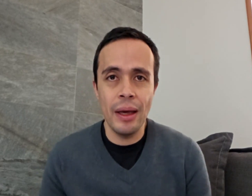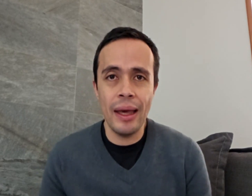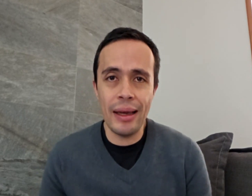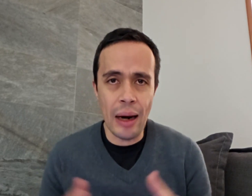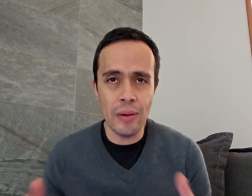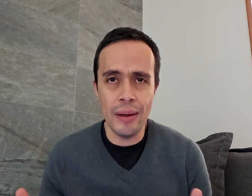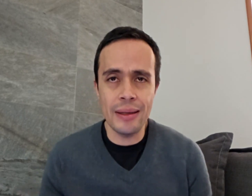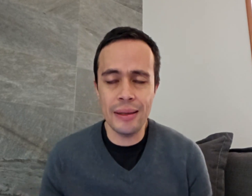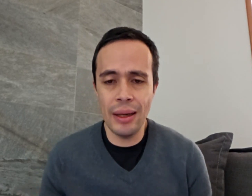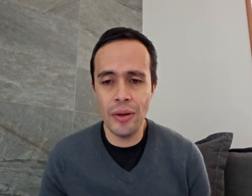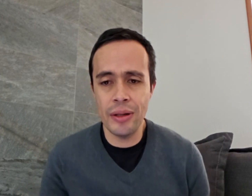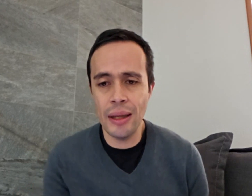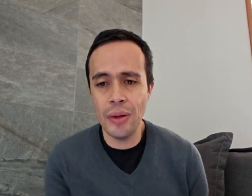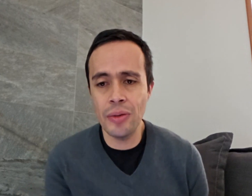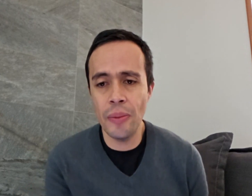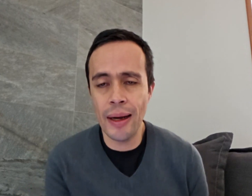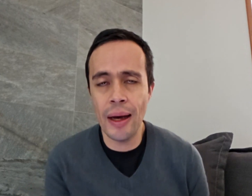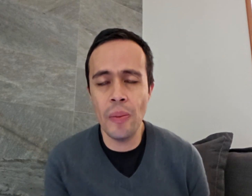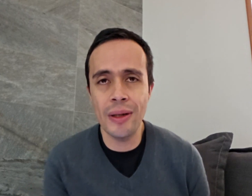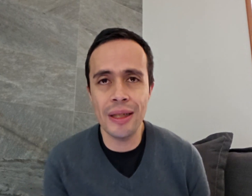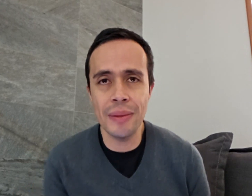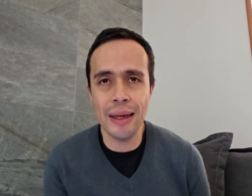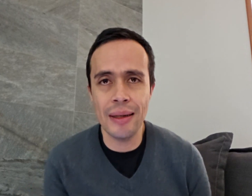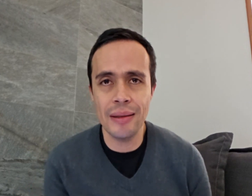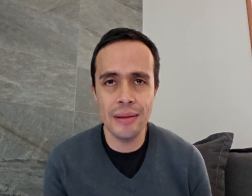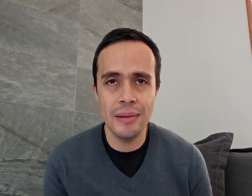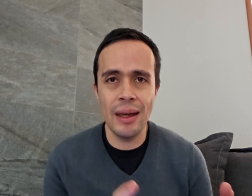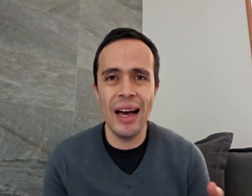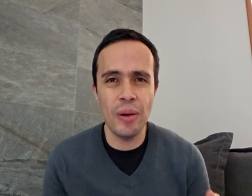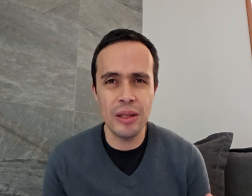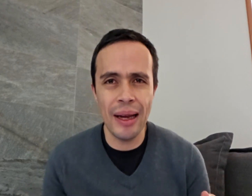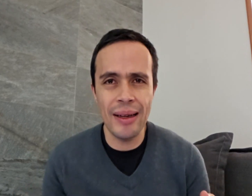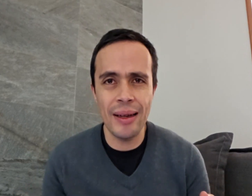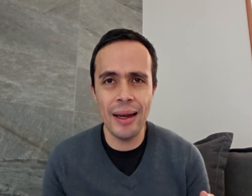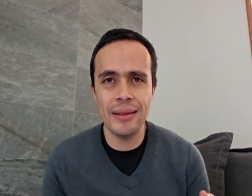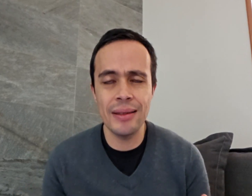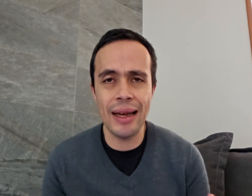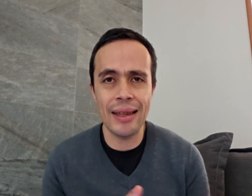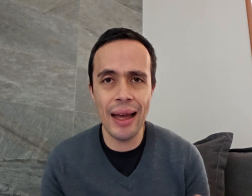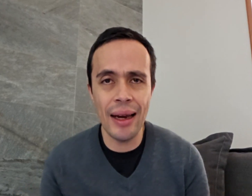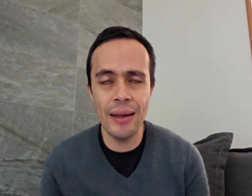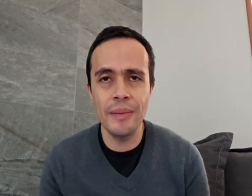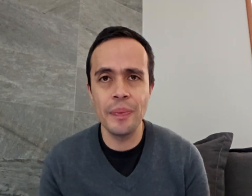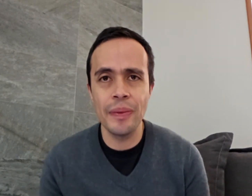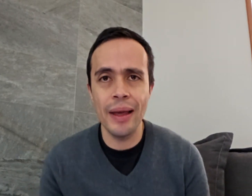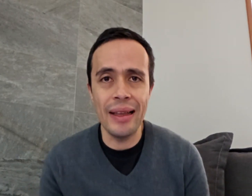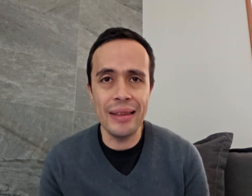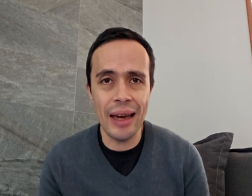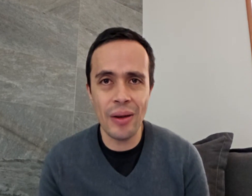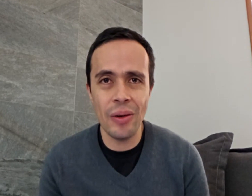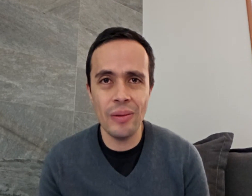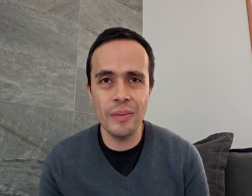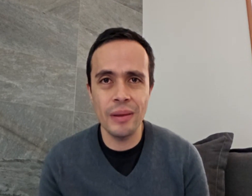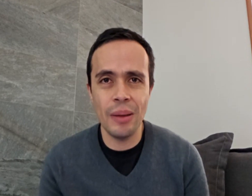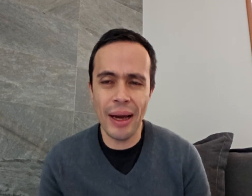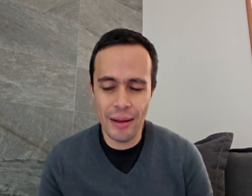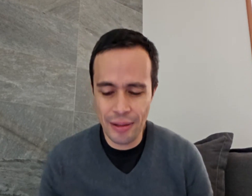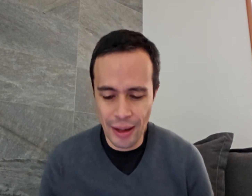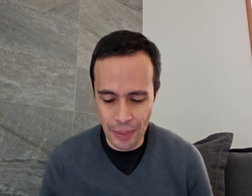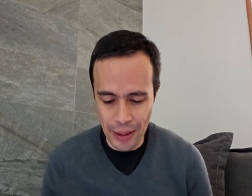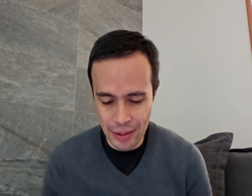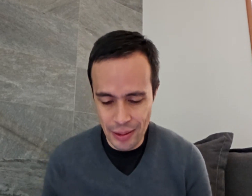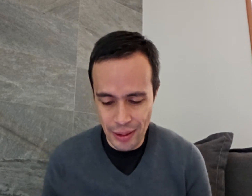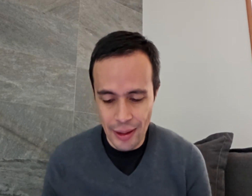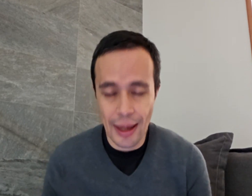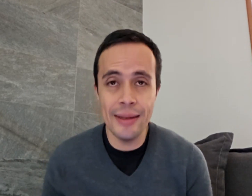Blancas. Y claro, el sexenio de Zedillo estuvo marcado por esas masacres. Aguas Blancas, Acteal, El Charco.